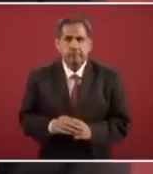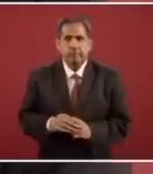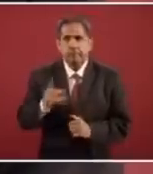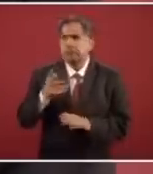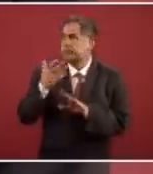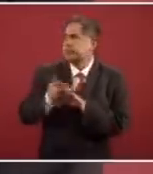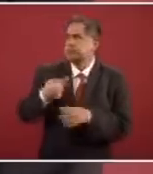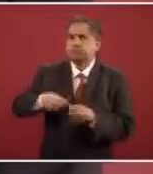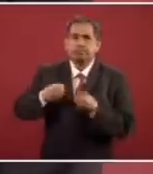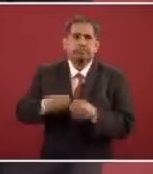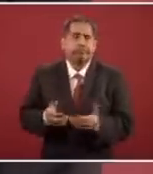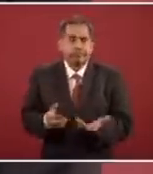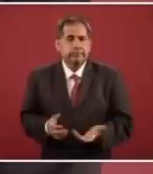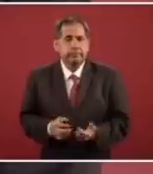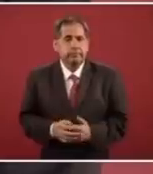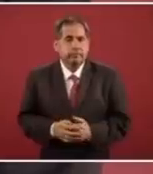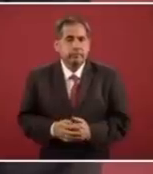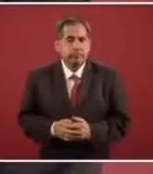nos afectaba.